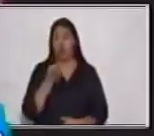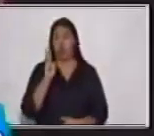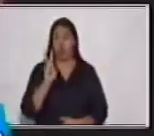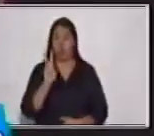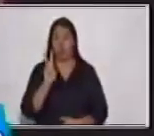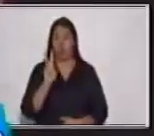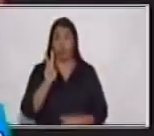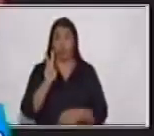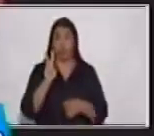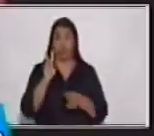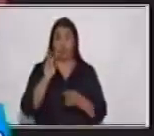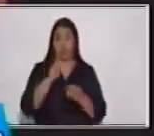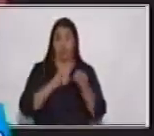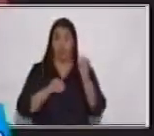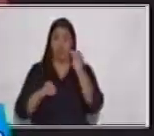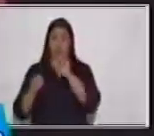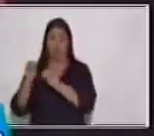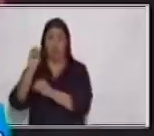pasa a multiplicar.